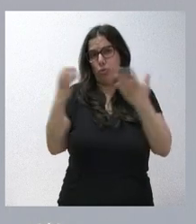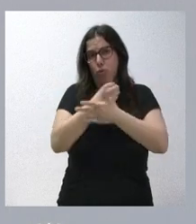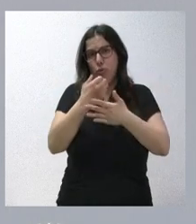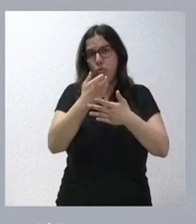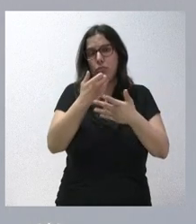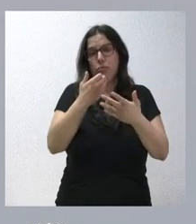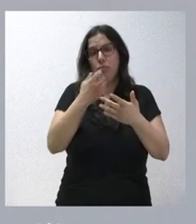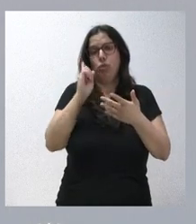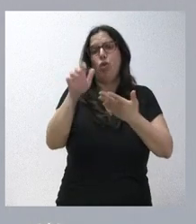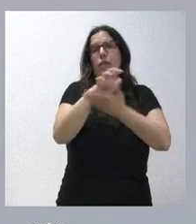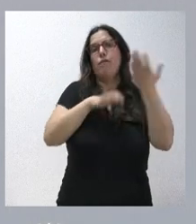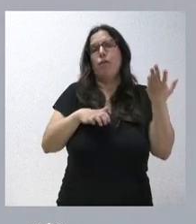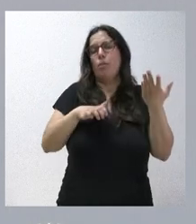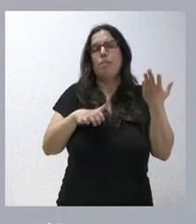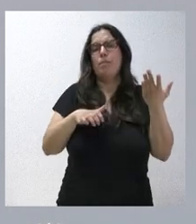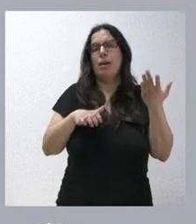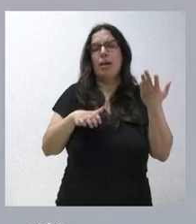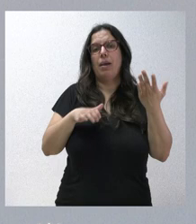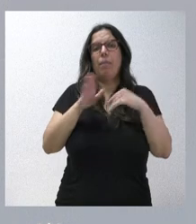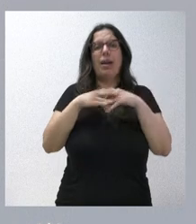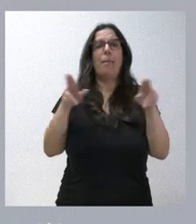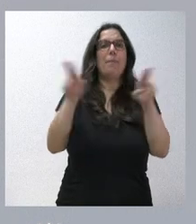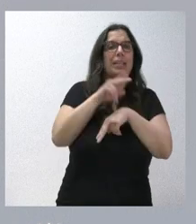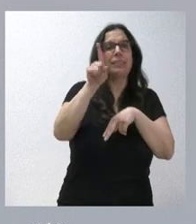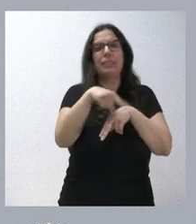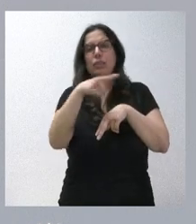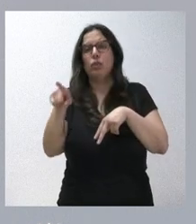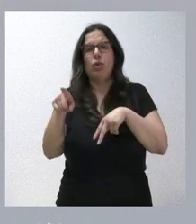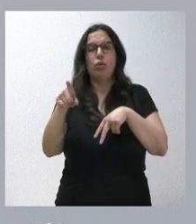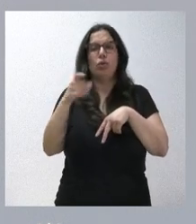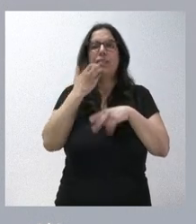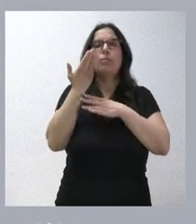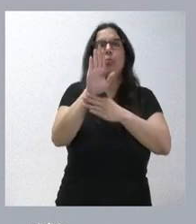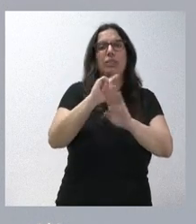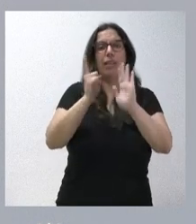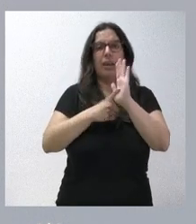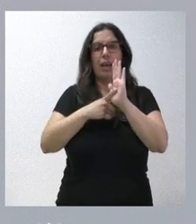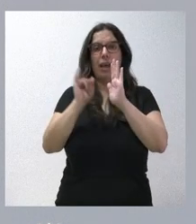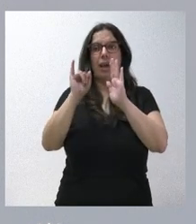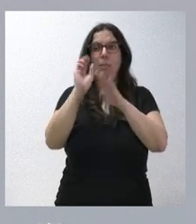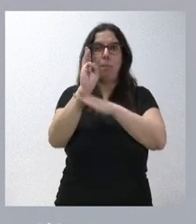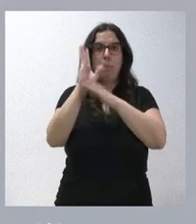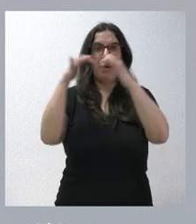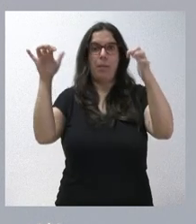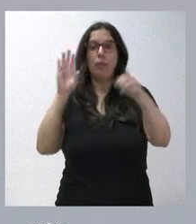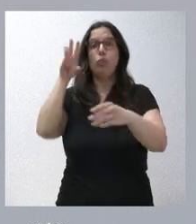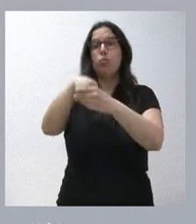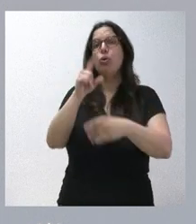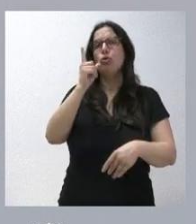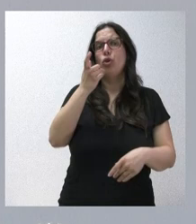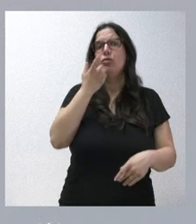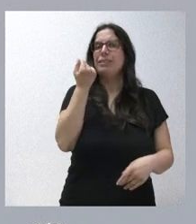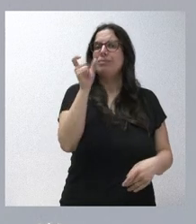posibilidad de vetar la tramitación de una proposición de ley en un parlamento es desde el punto de vista del